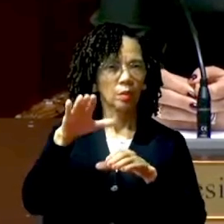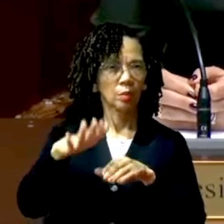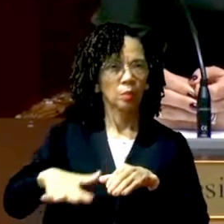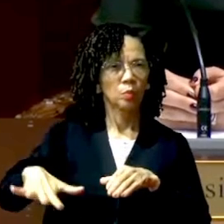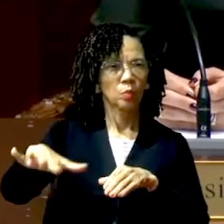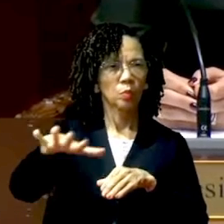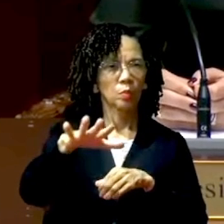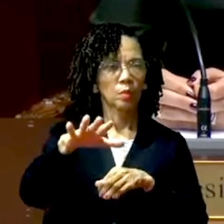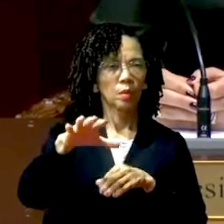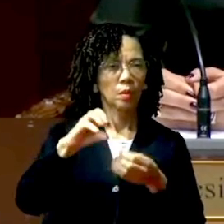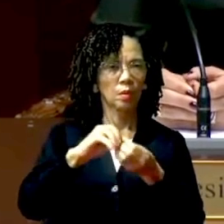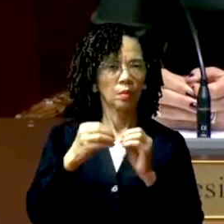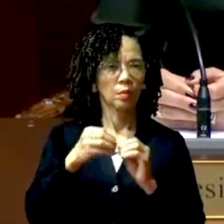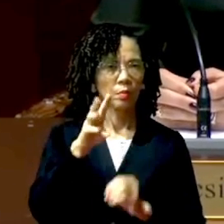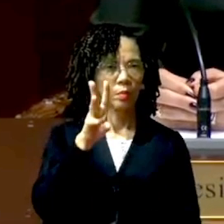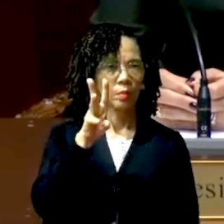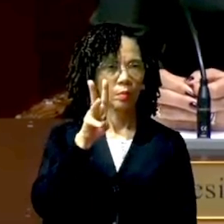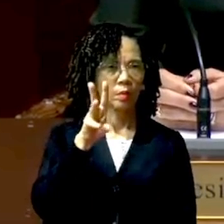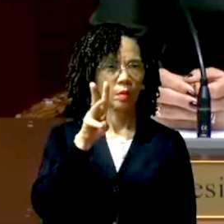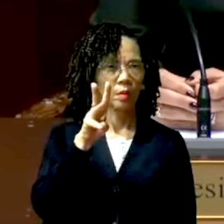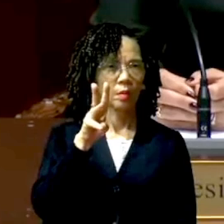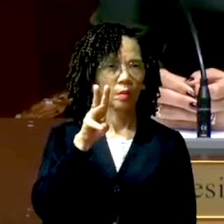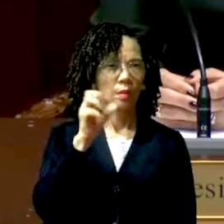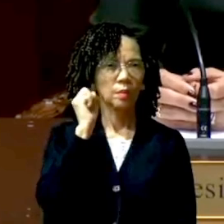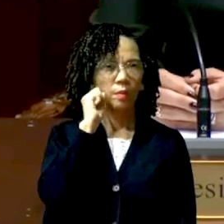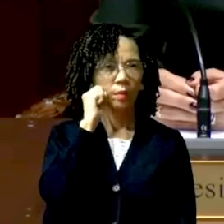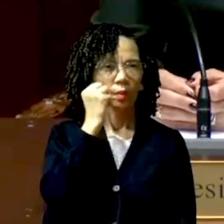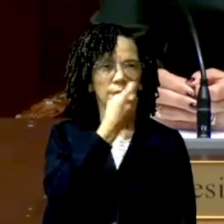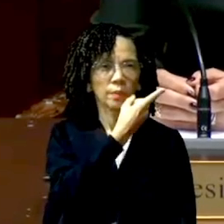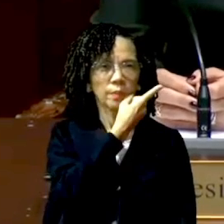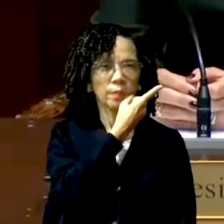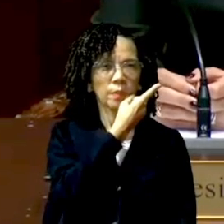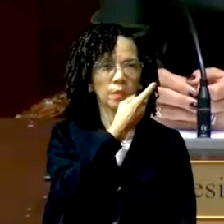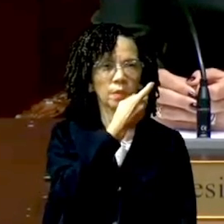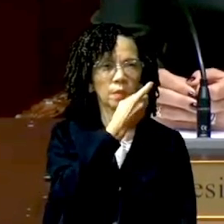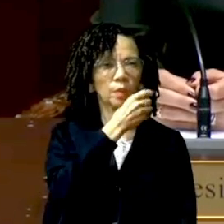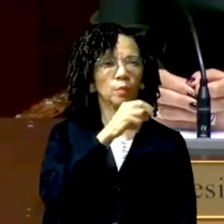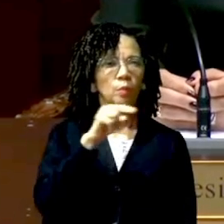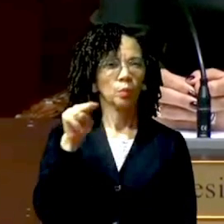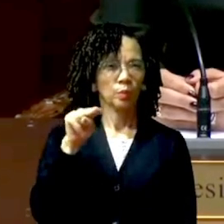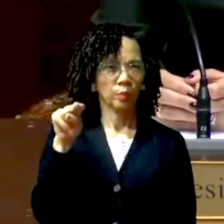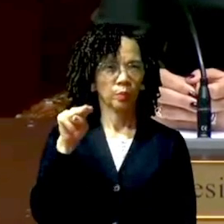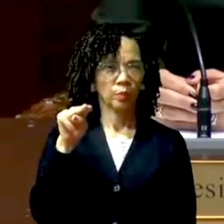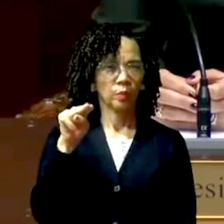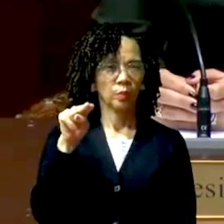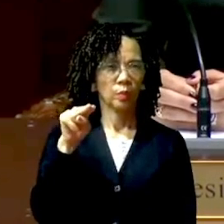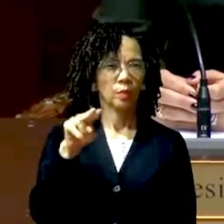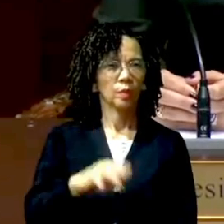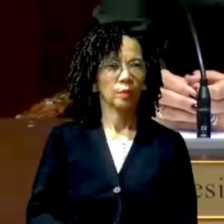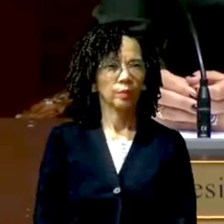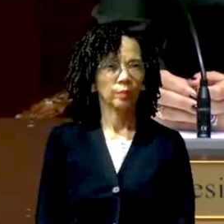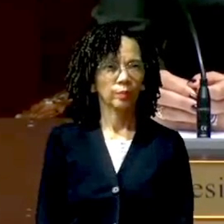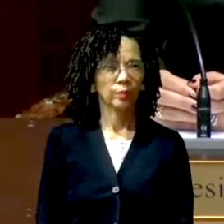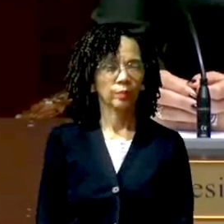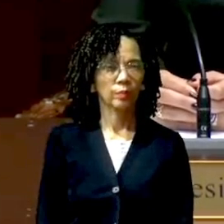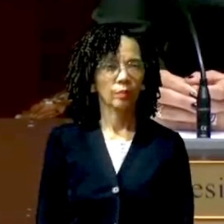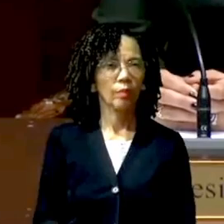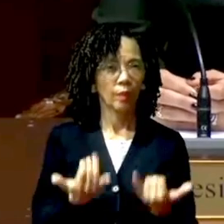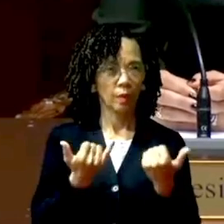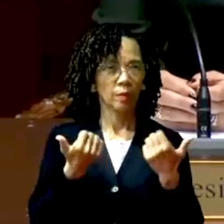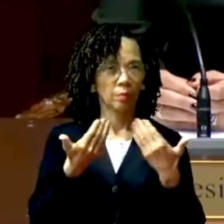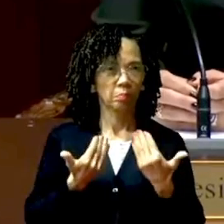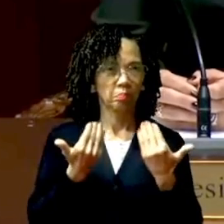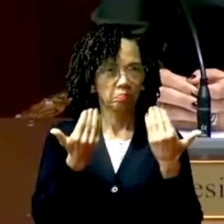Es. Así es, presidente. Circunscripción número 6. Tiene el derecho a la palabra en su turno previo correspondiente al día de